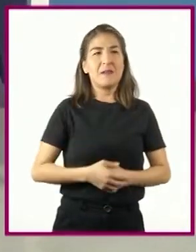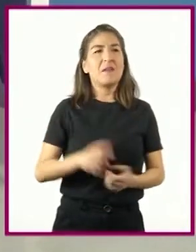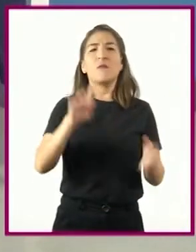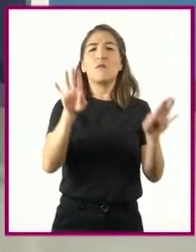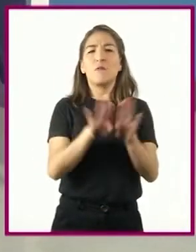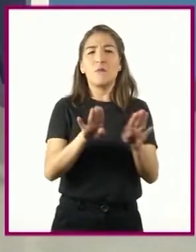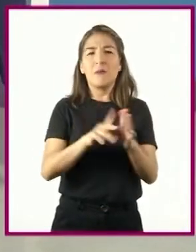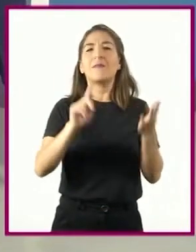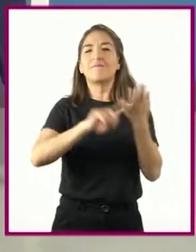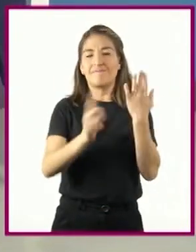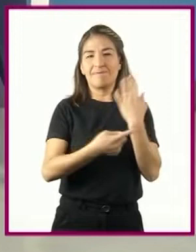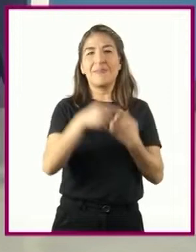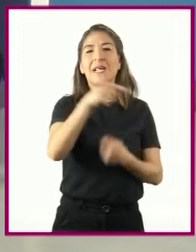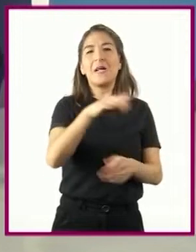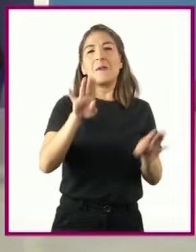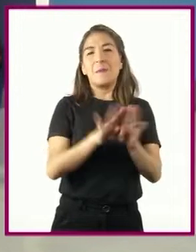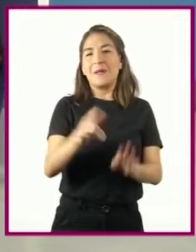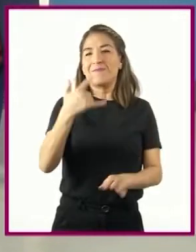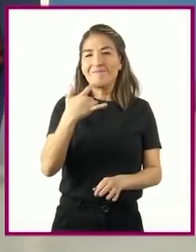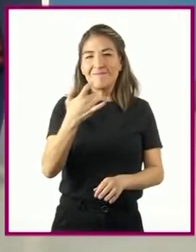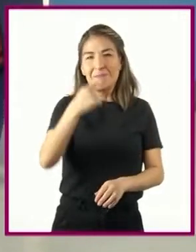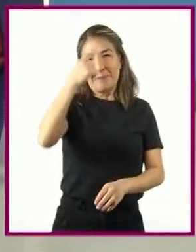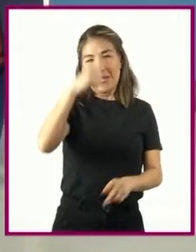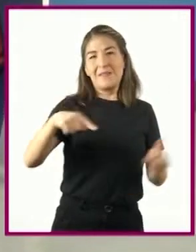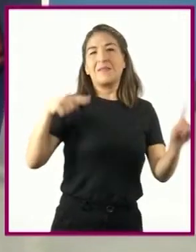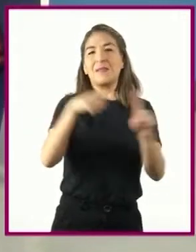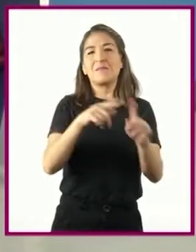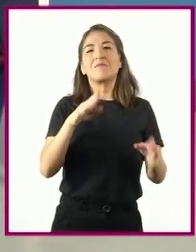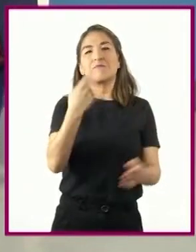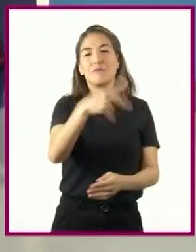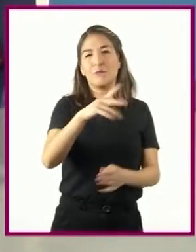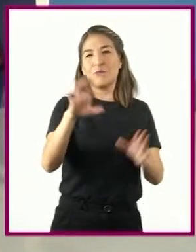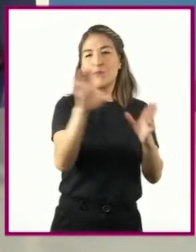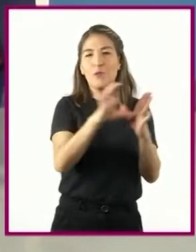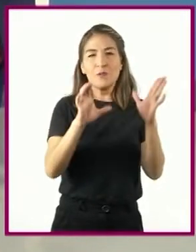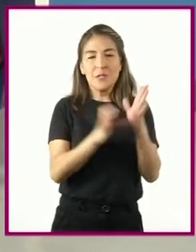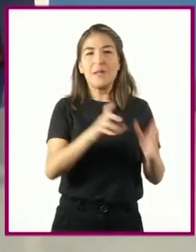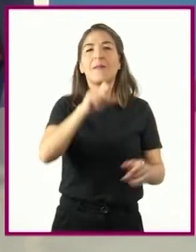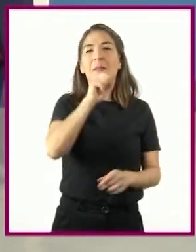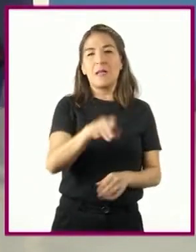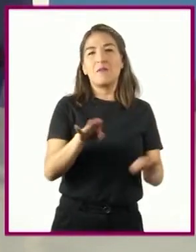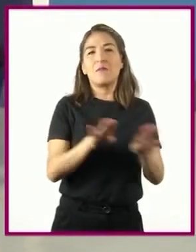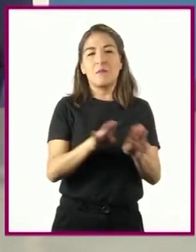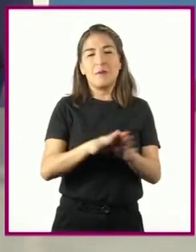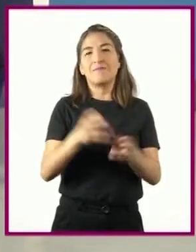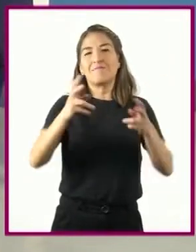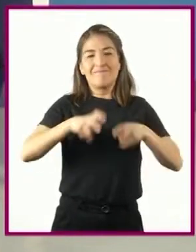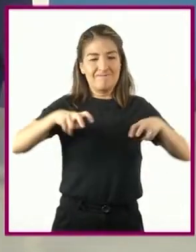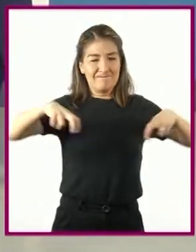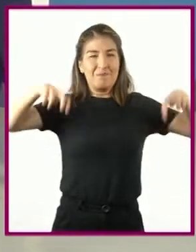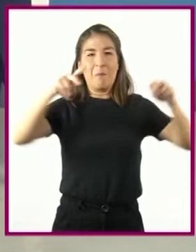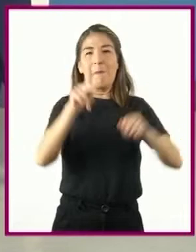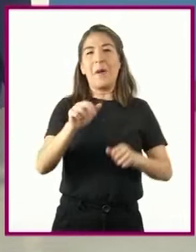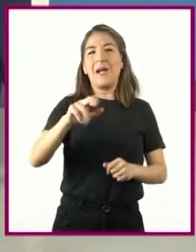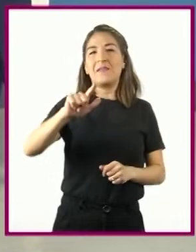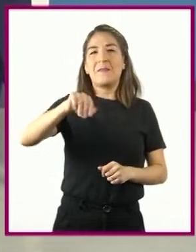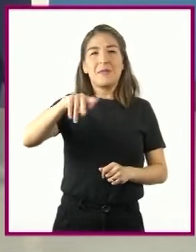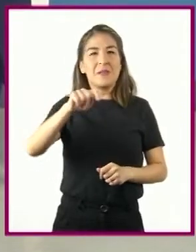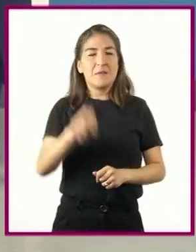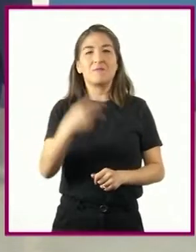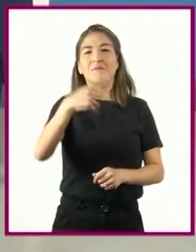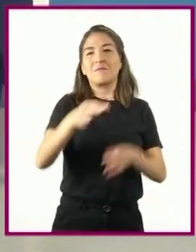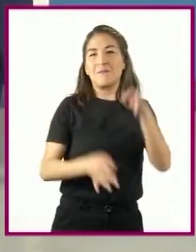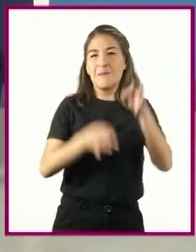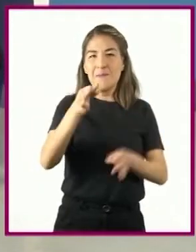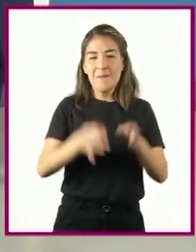de la cual se logró establecer una monarquía constitucional y una Duma o parlamento, con poderes